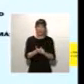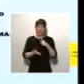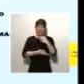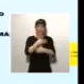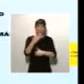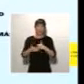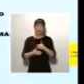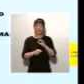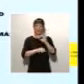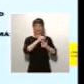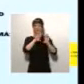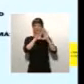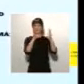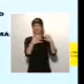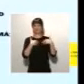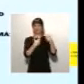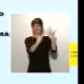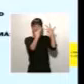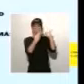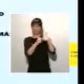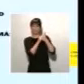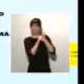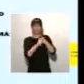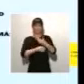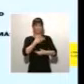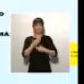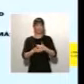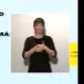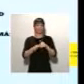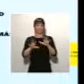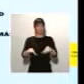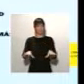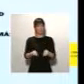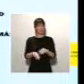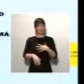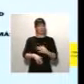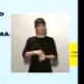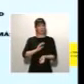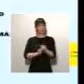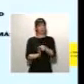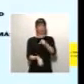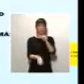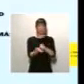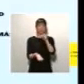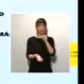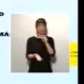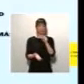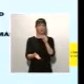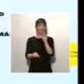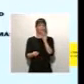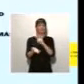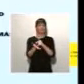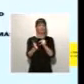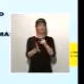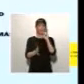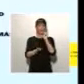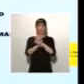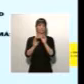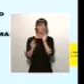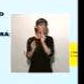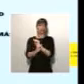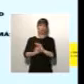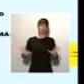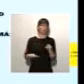Organización Mundial de la Salud, de manera que pudimos tener muy rápidamente disponible la mejor técnica diagnóstica con la cual